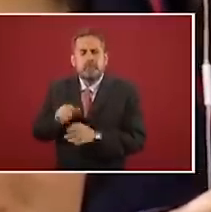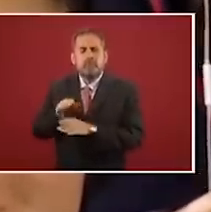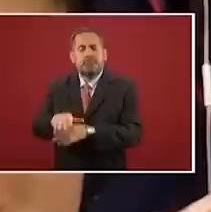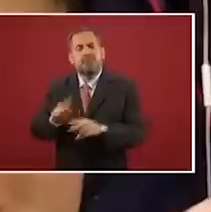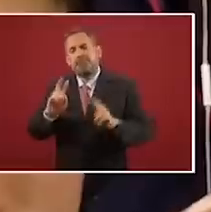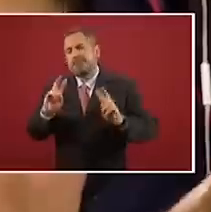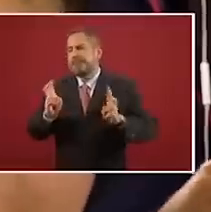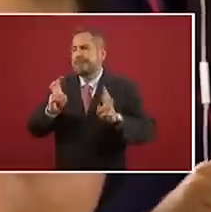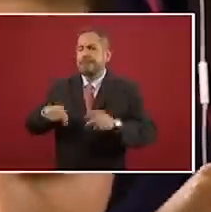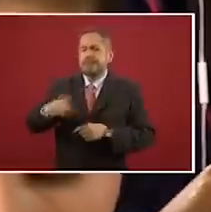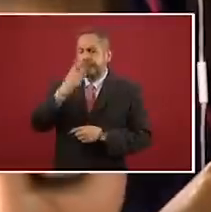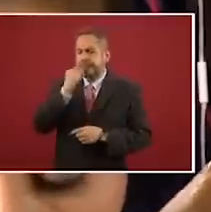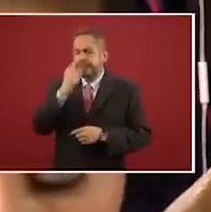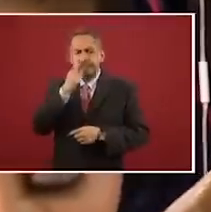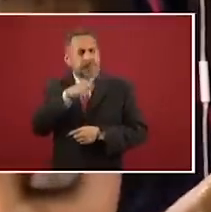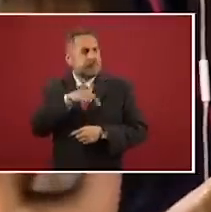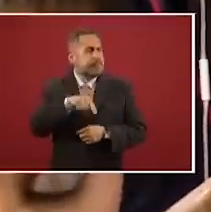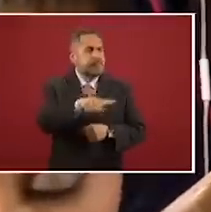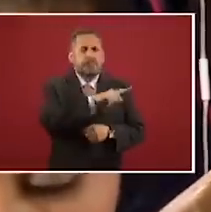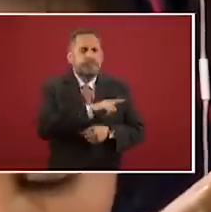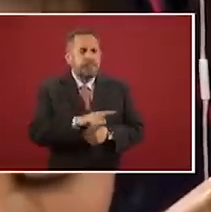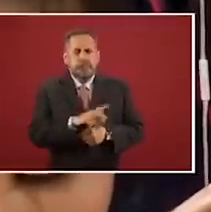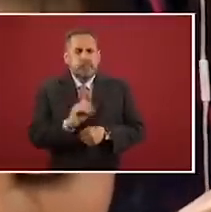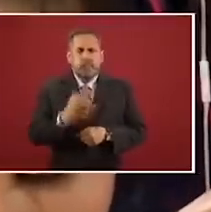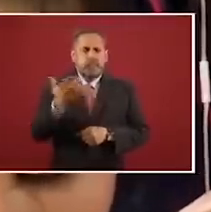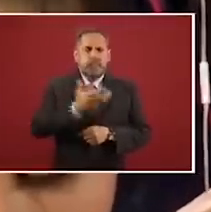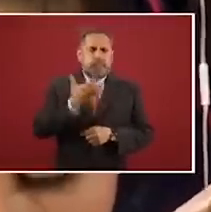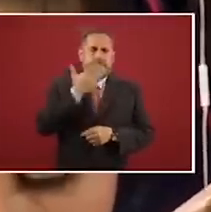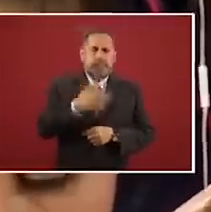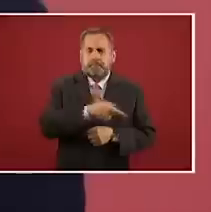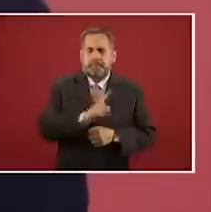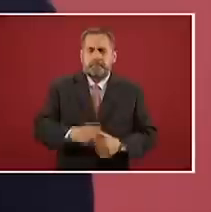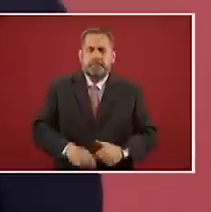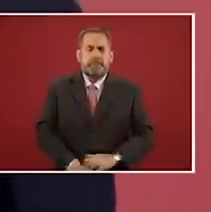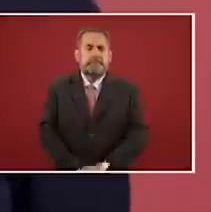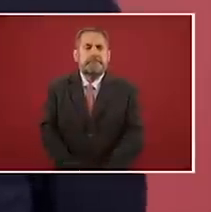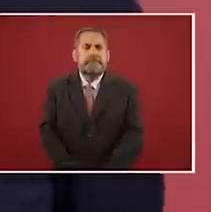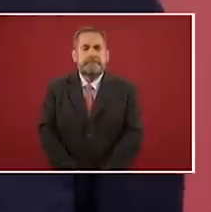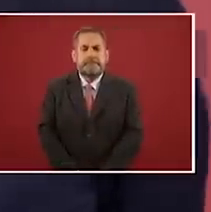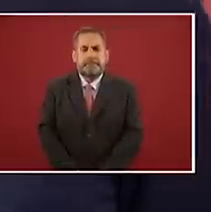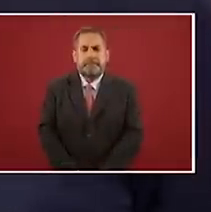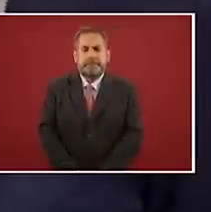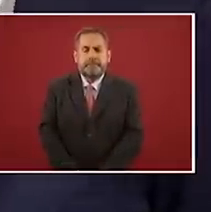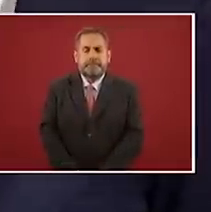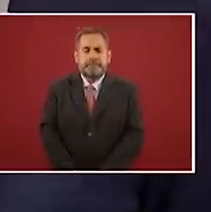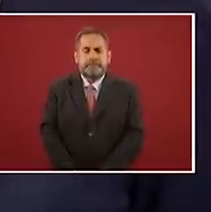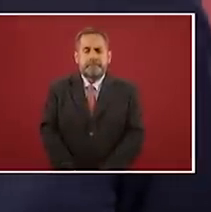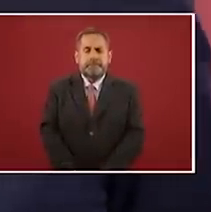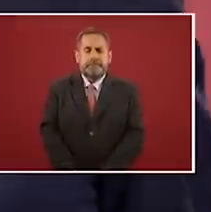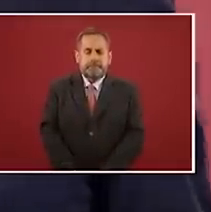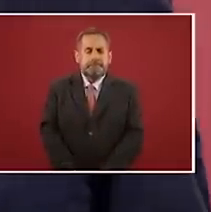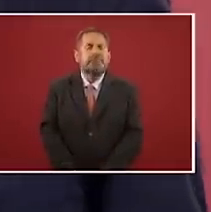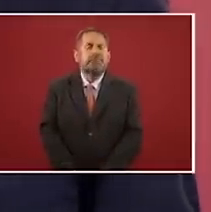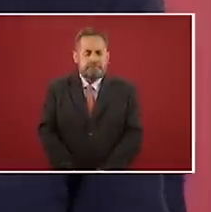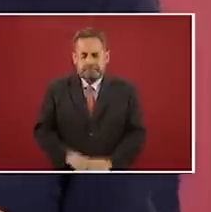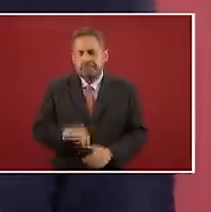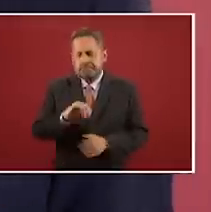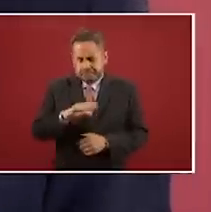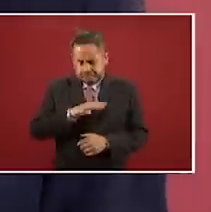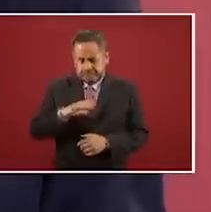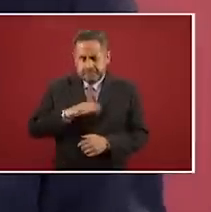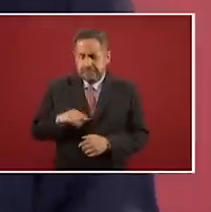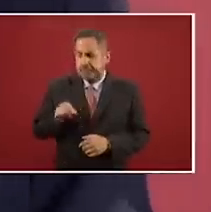tema de policías que pues no están actuando conforme a la ley? Sí, hay un trabajo de